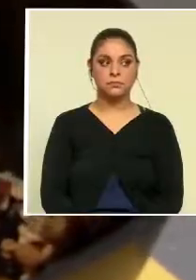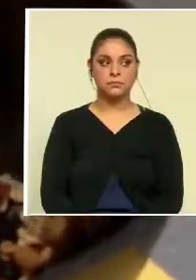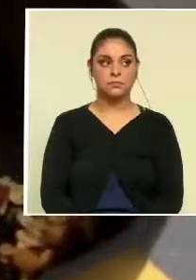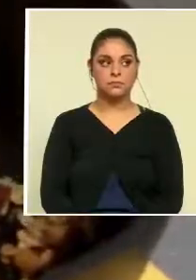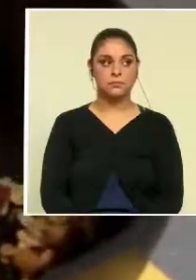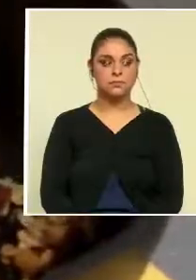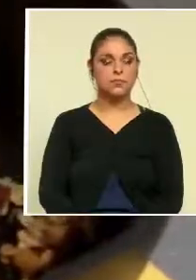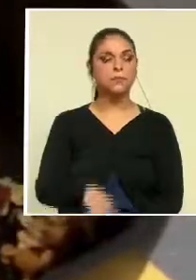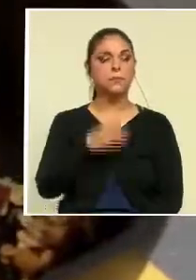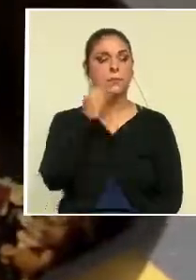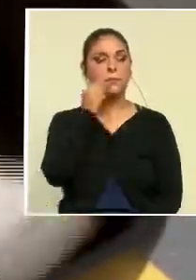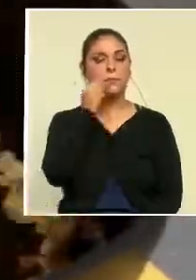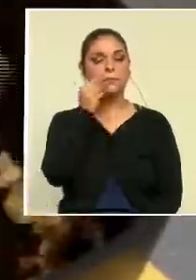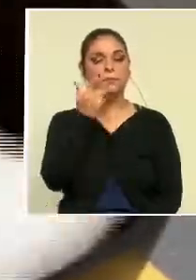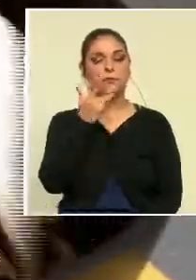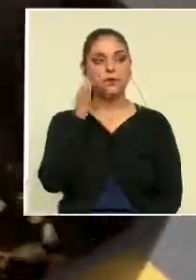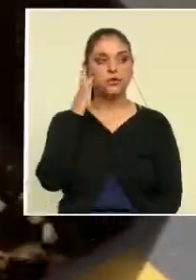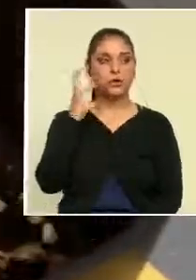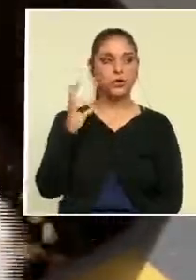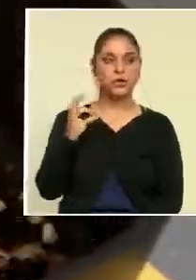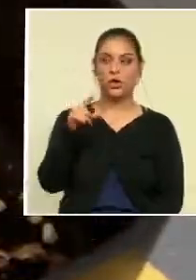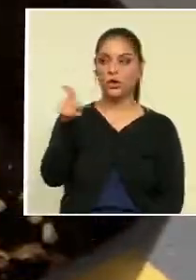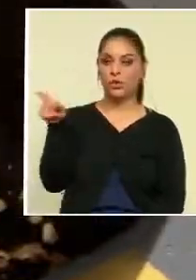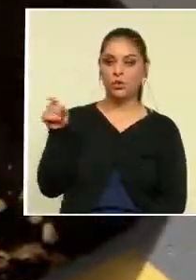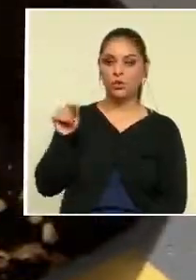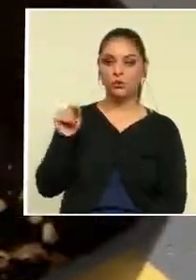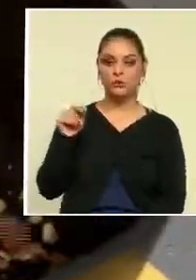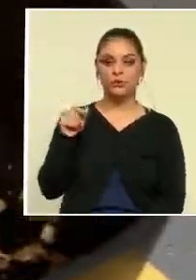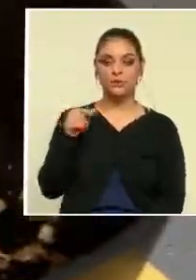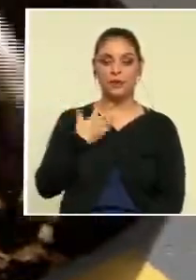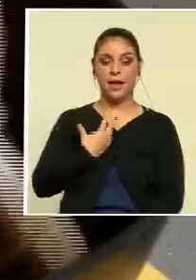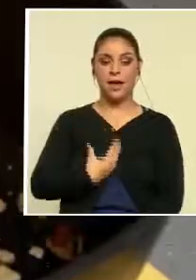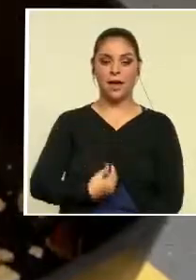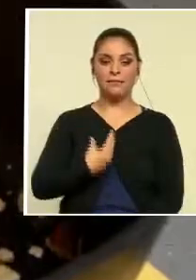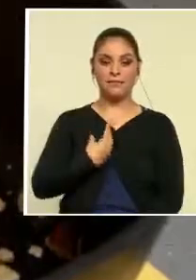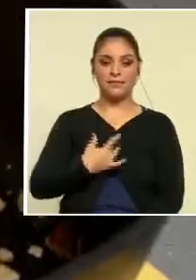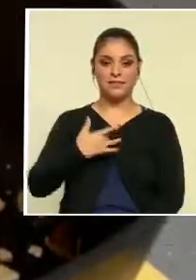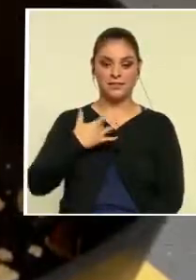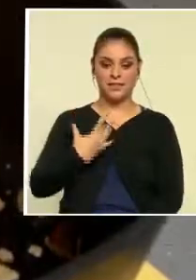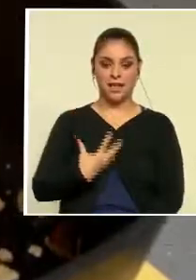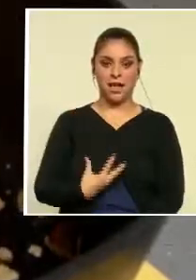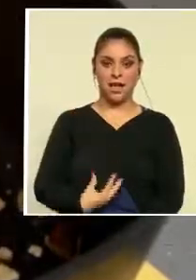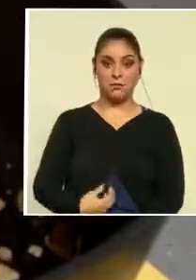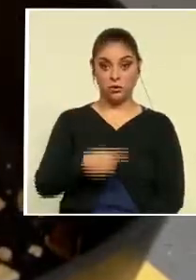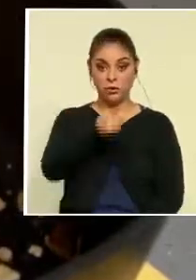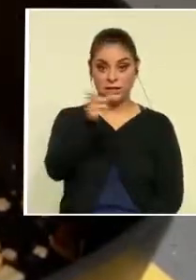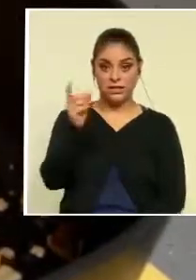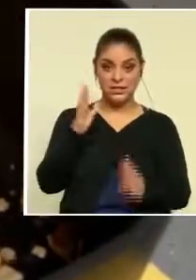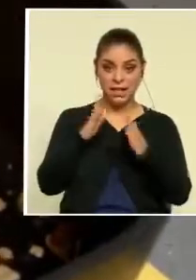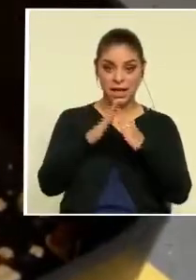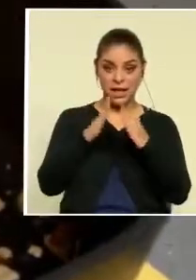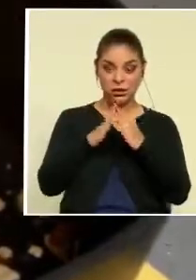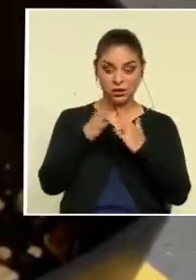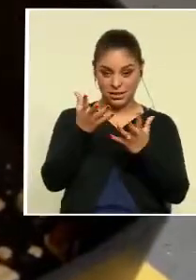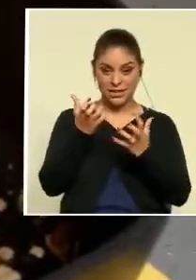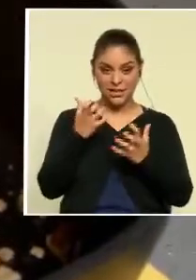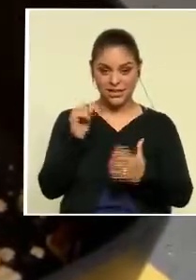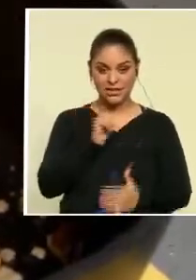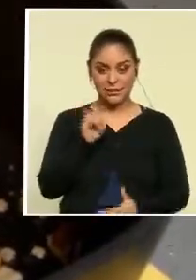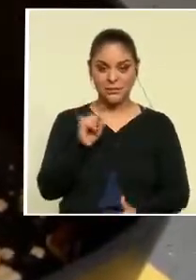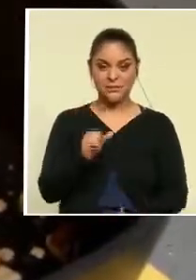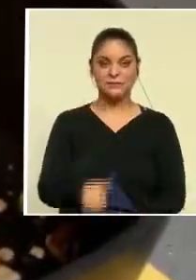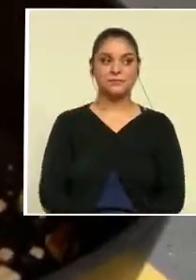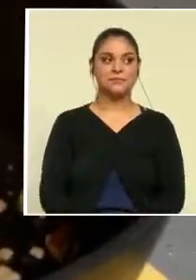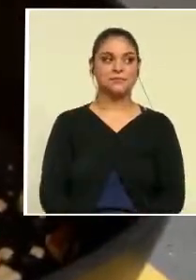yo creo que aquí están como que ya les dio mucha hambre que digamos ya sean trabajaron también